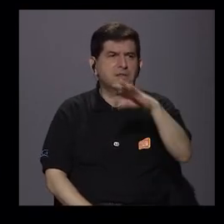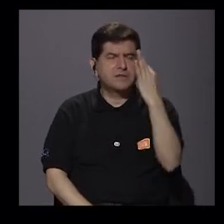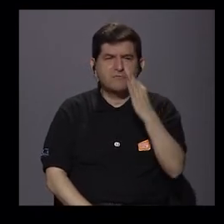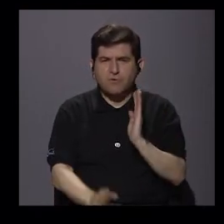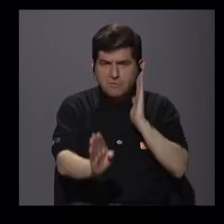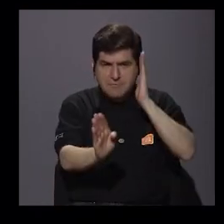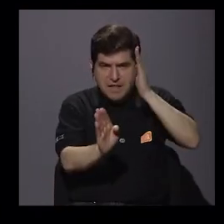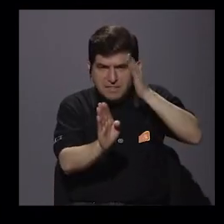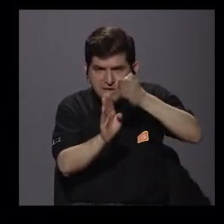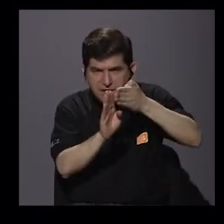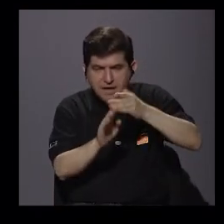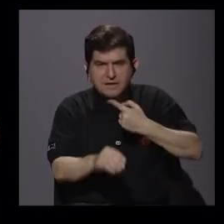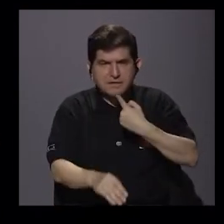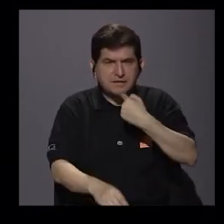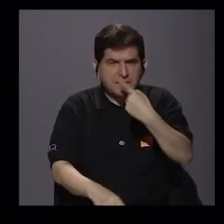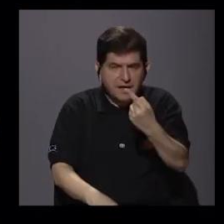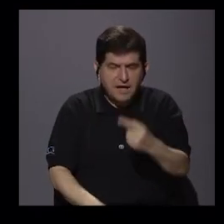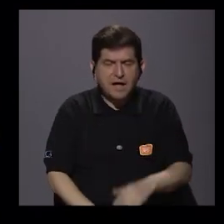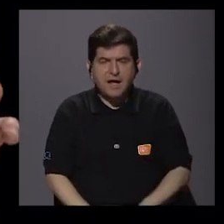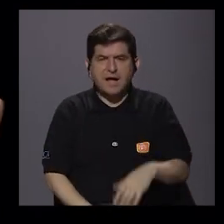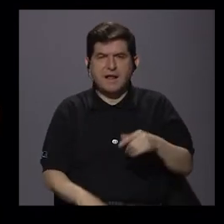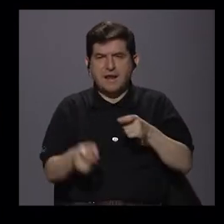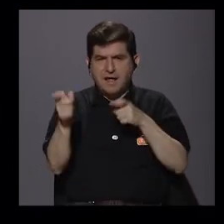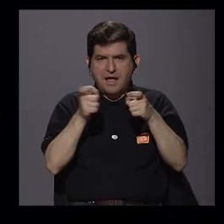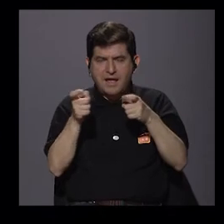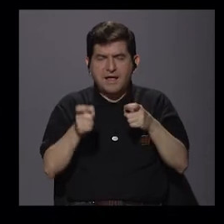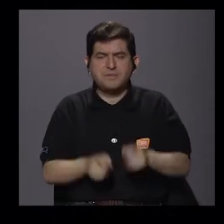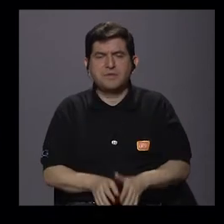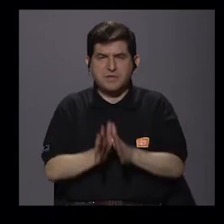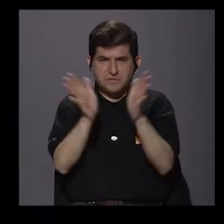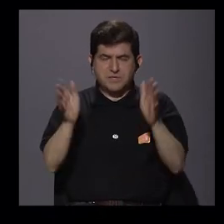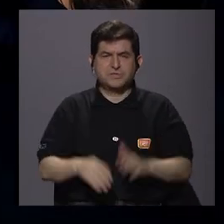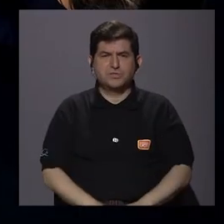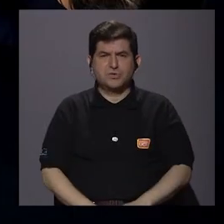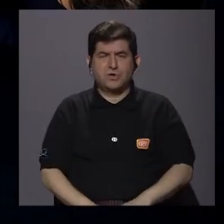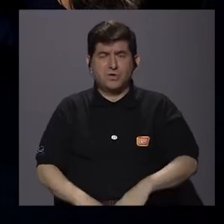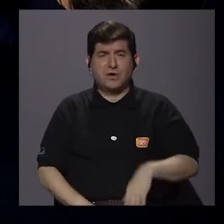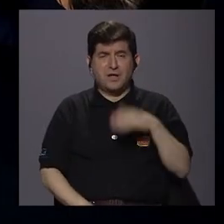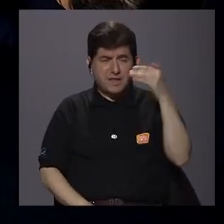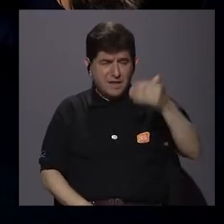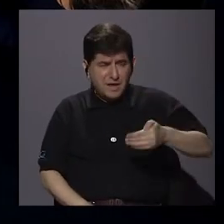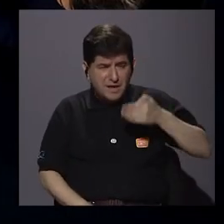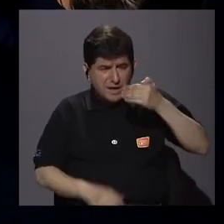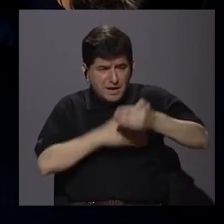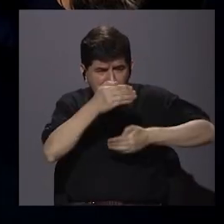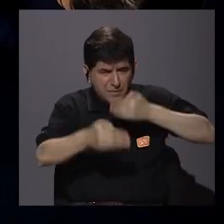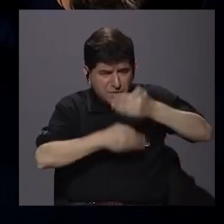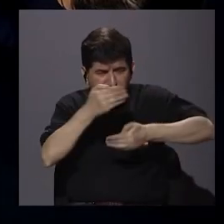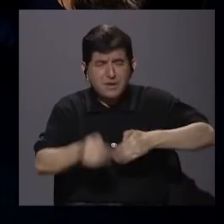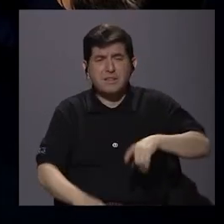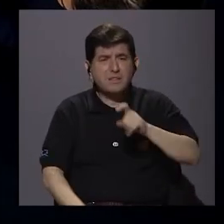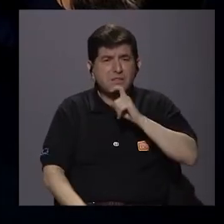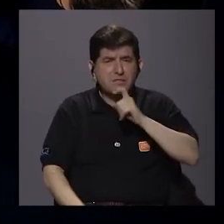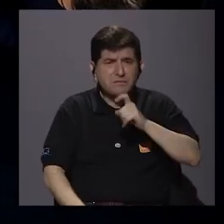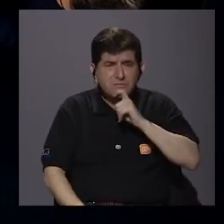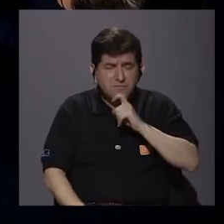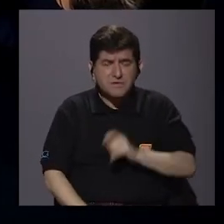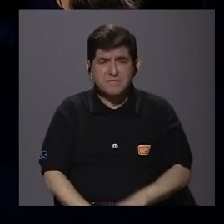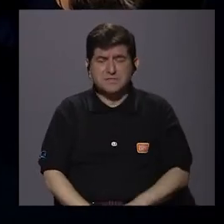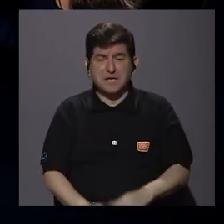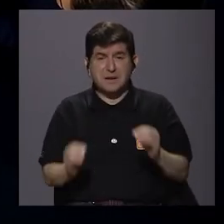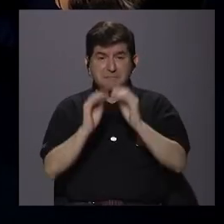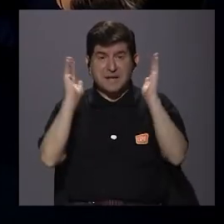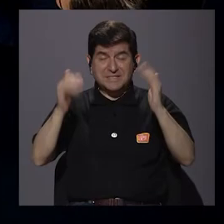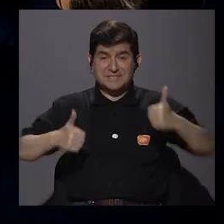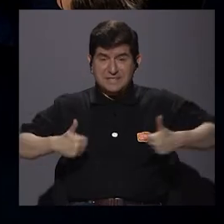administración pública como la burocracia del desafío más grande que tenemos entonces no me atrevería a decir que sea el